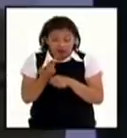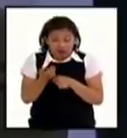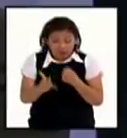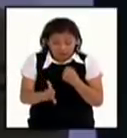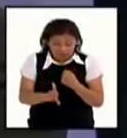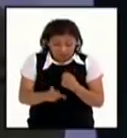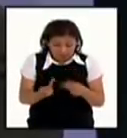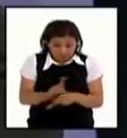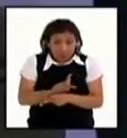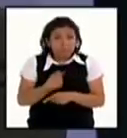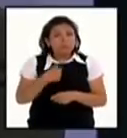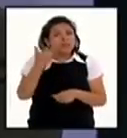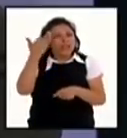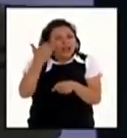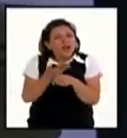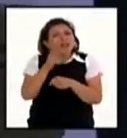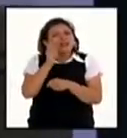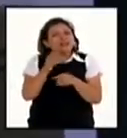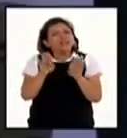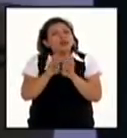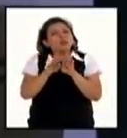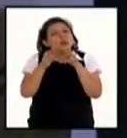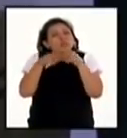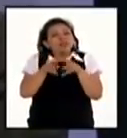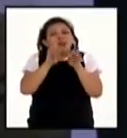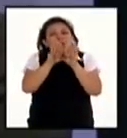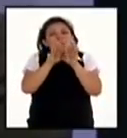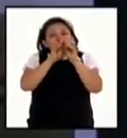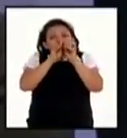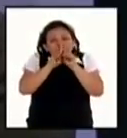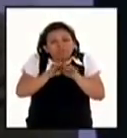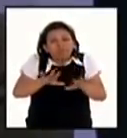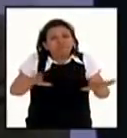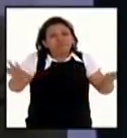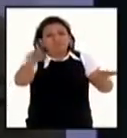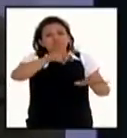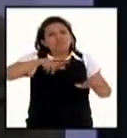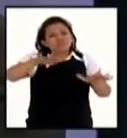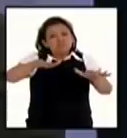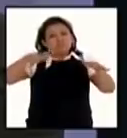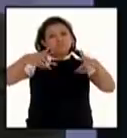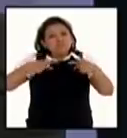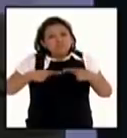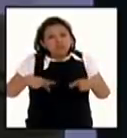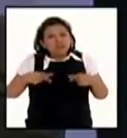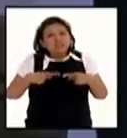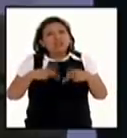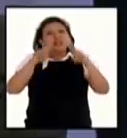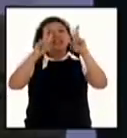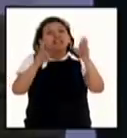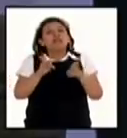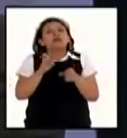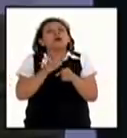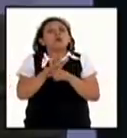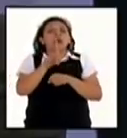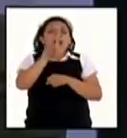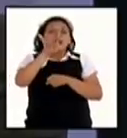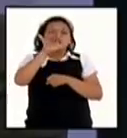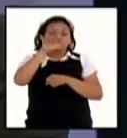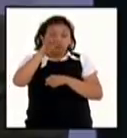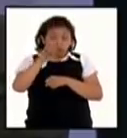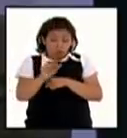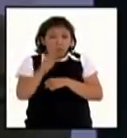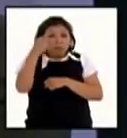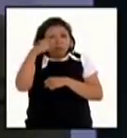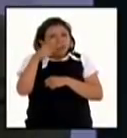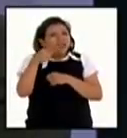el refrendar, el fomentar, el difundir a toda la población el tema del laicismo para efecto de evitar